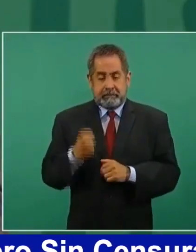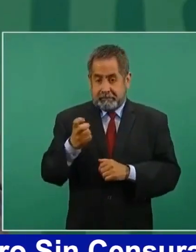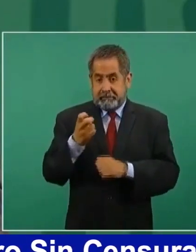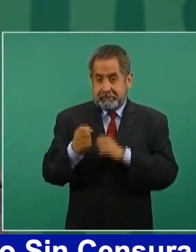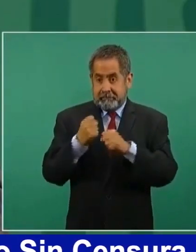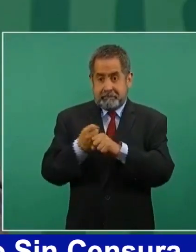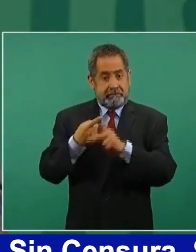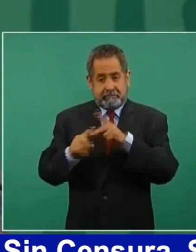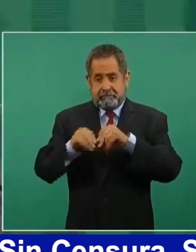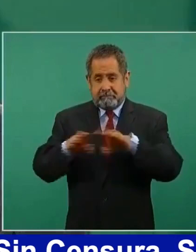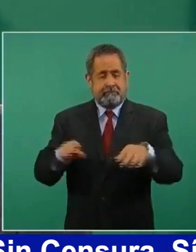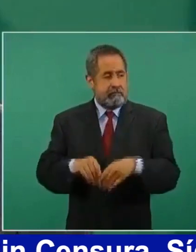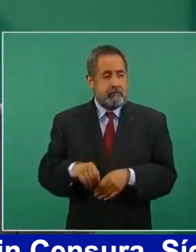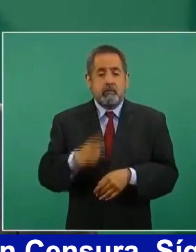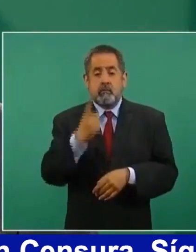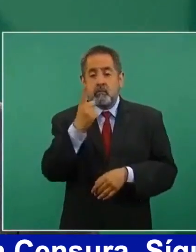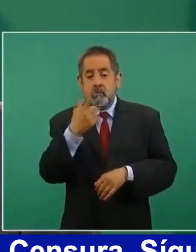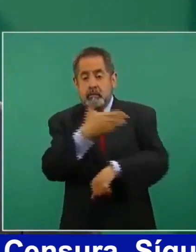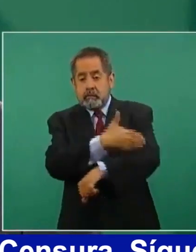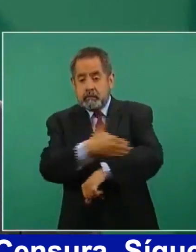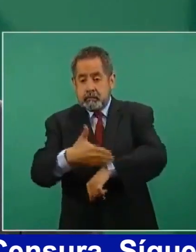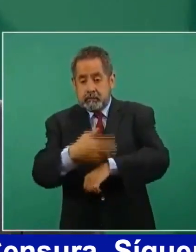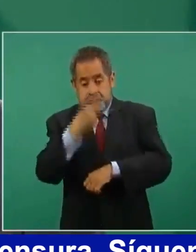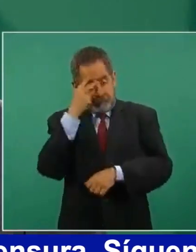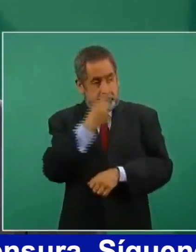año, el 88.